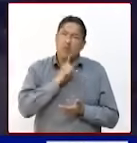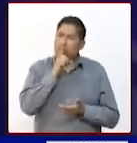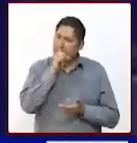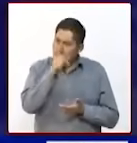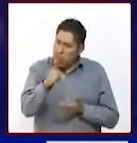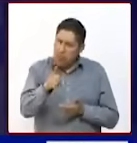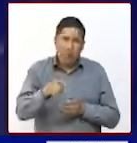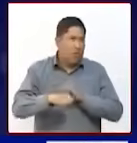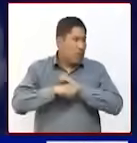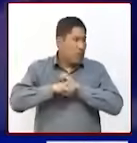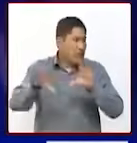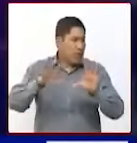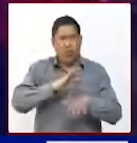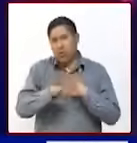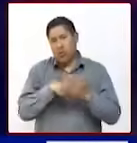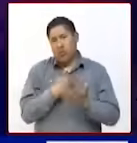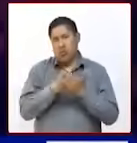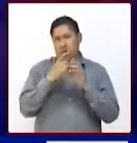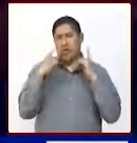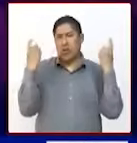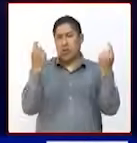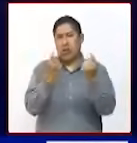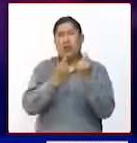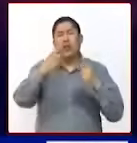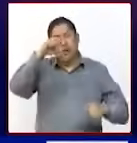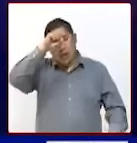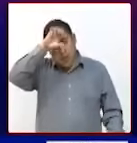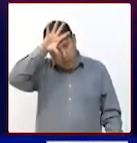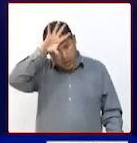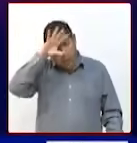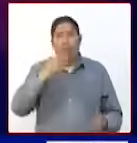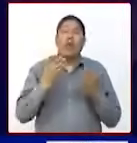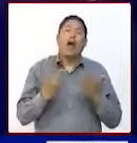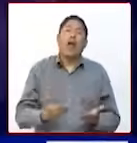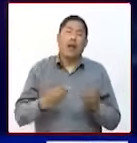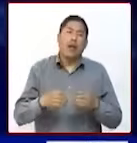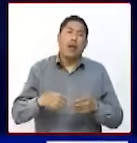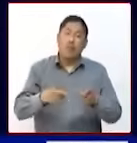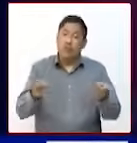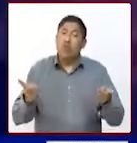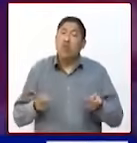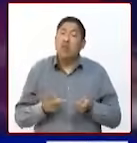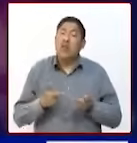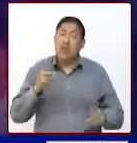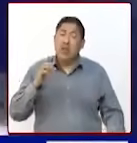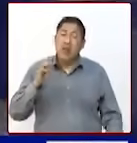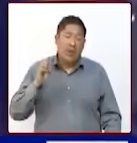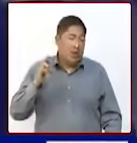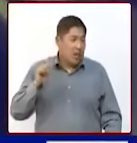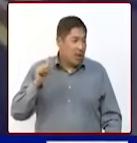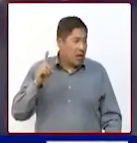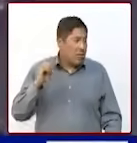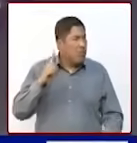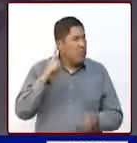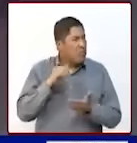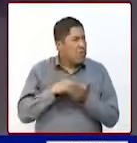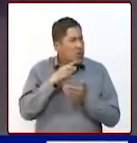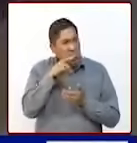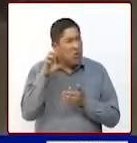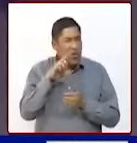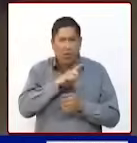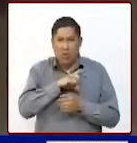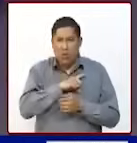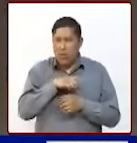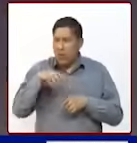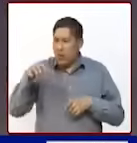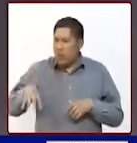van a desplazar a lo largo y ancho del departamento de Tarija, acá en la provincia, cercado con 1200 efectivos, donde vamos a salir a